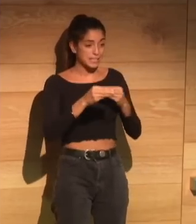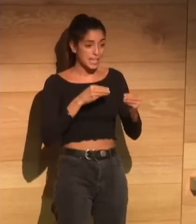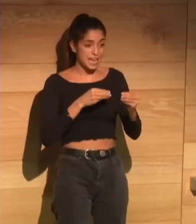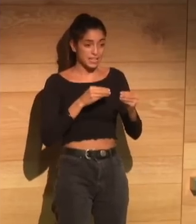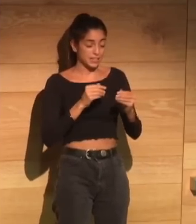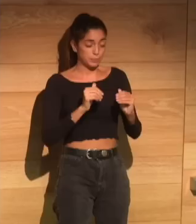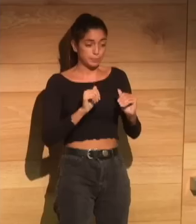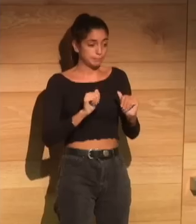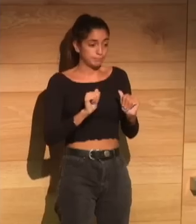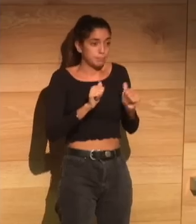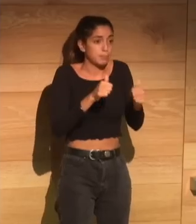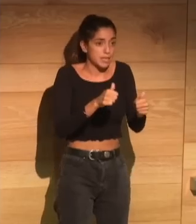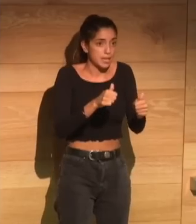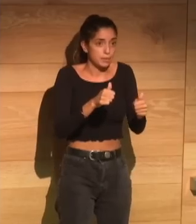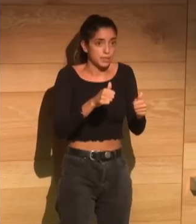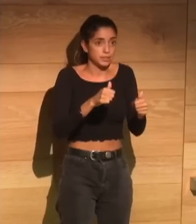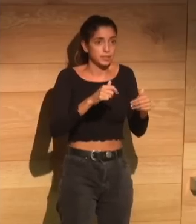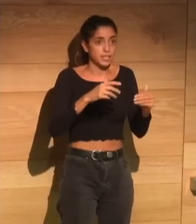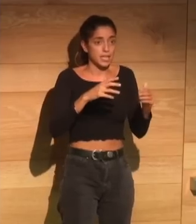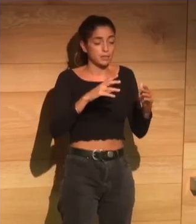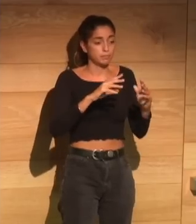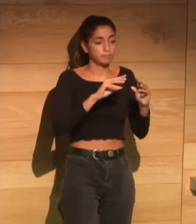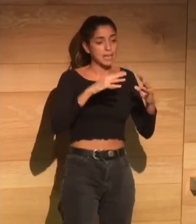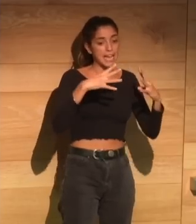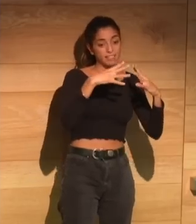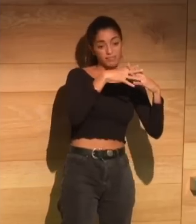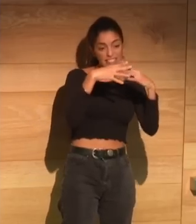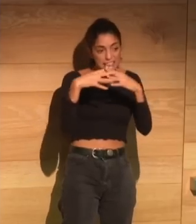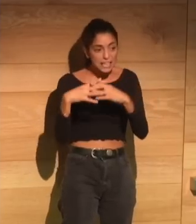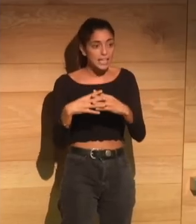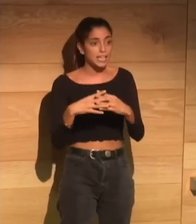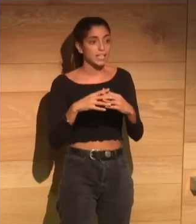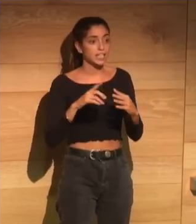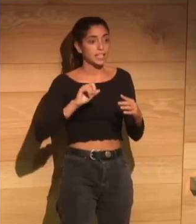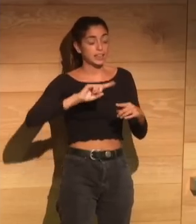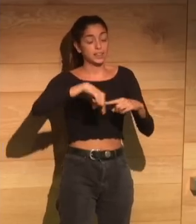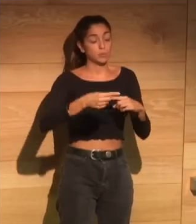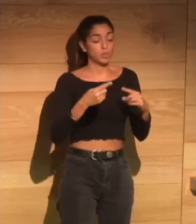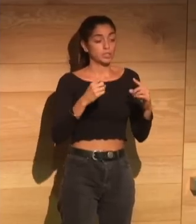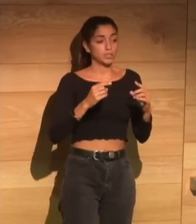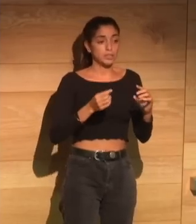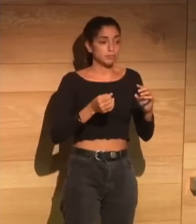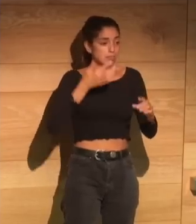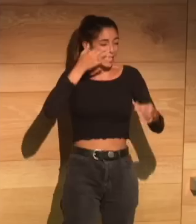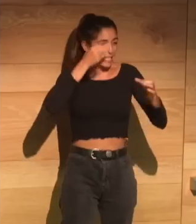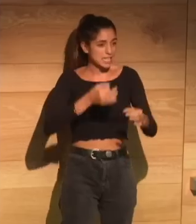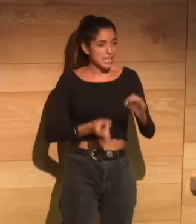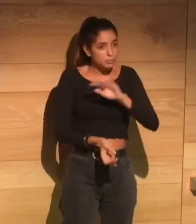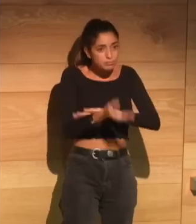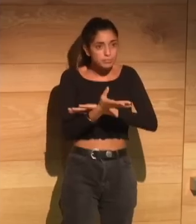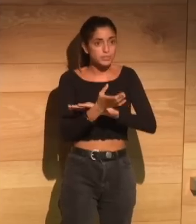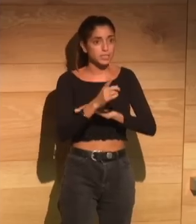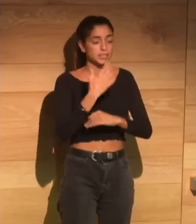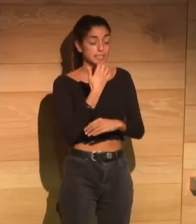las mimbres con las que podían tejer la interpretación de la realidad, llegar a determinadas conclusiones, incluso que después se han revelado